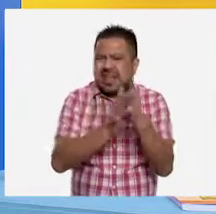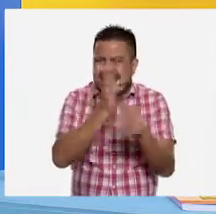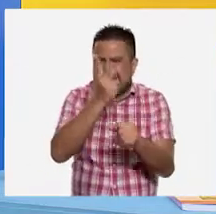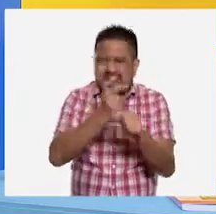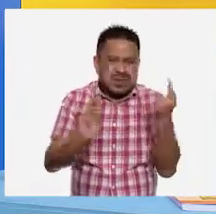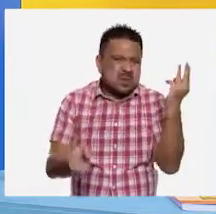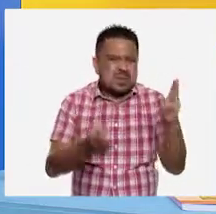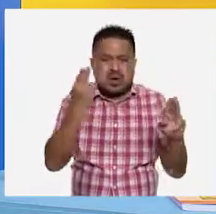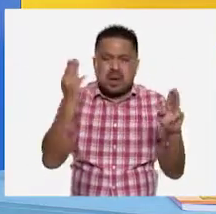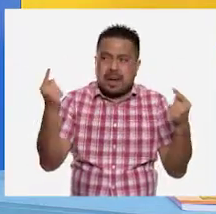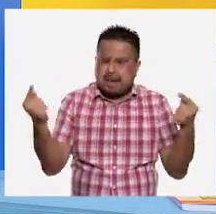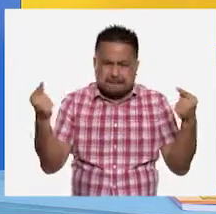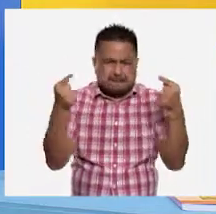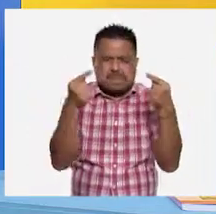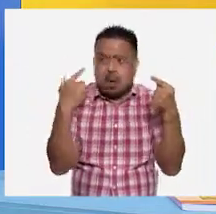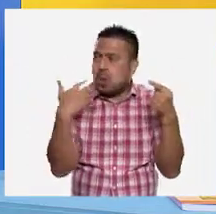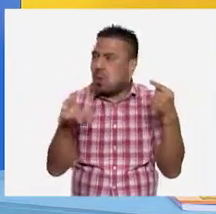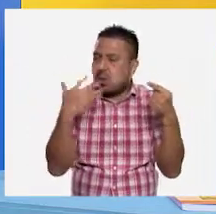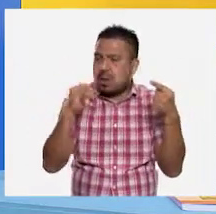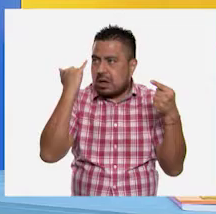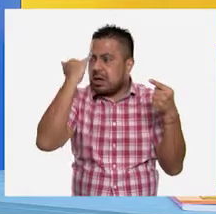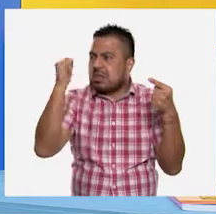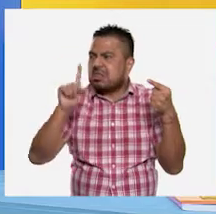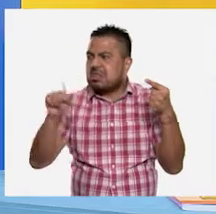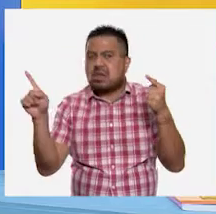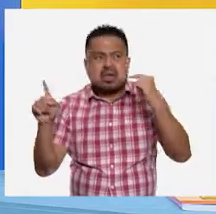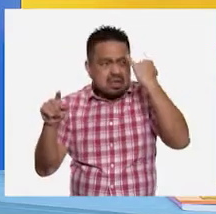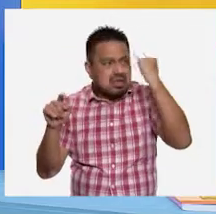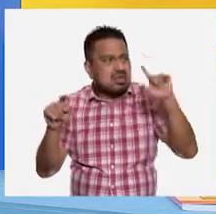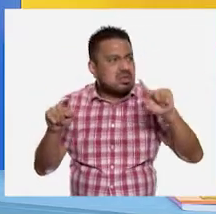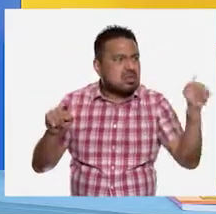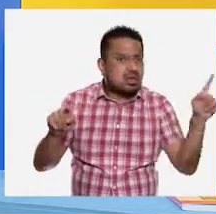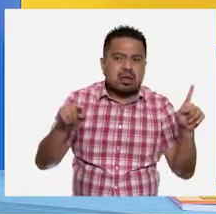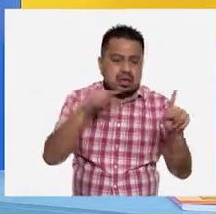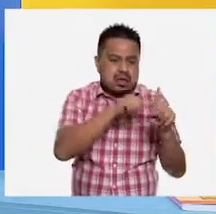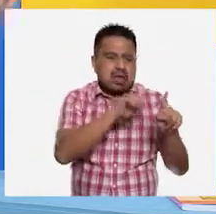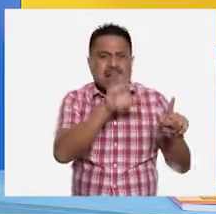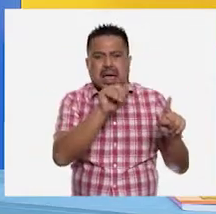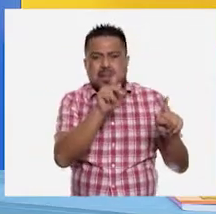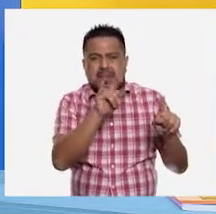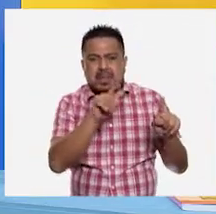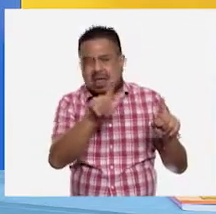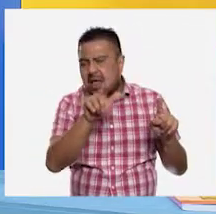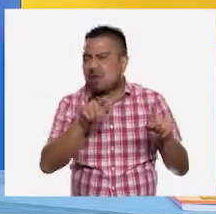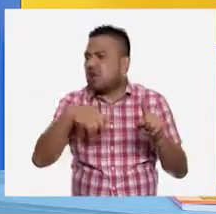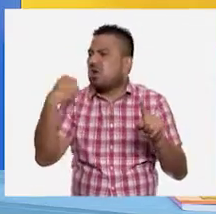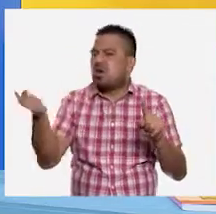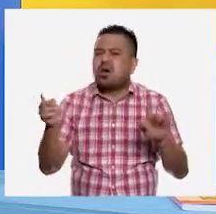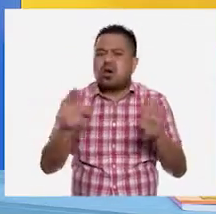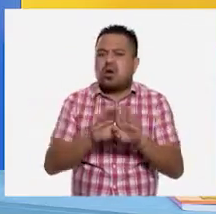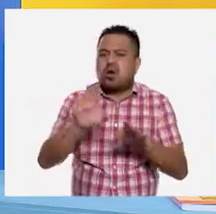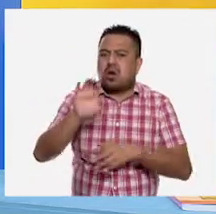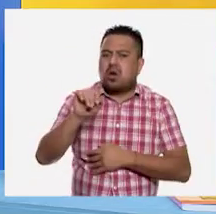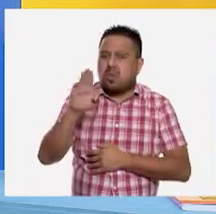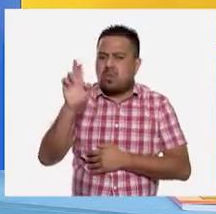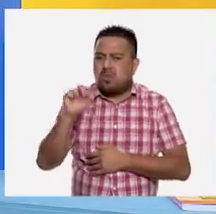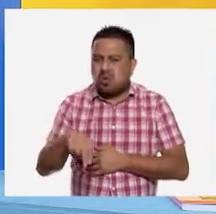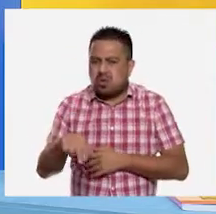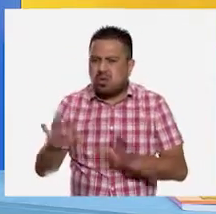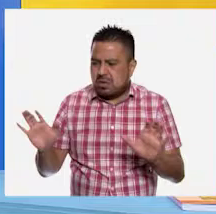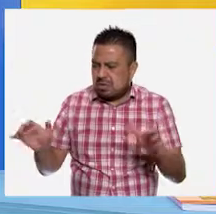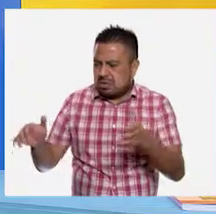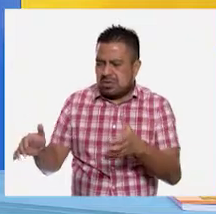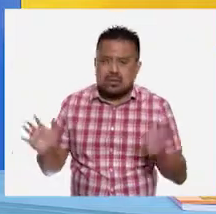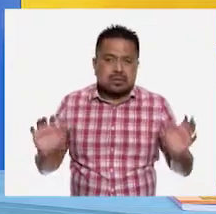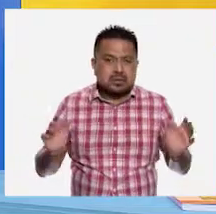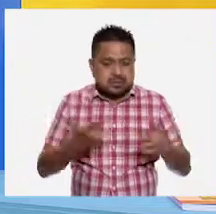bloques se enfrentaron y tenían ideologías muy distintas. Uno era capitalista y el otro era comunista. En un